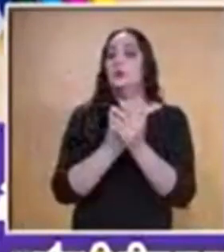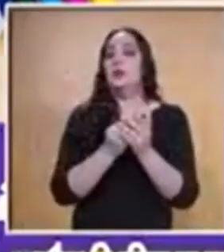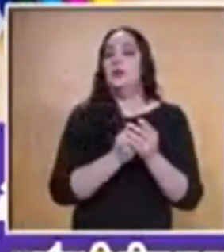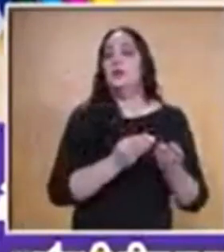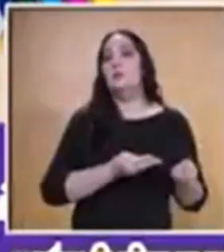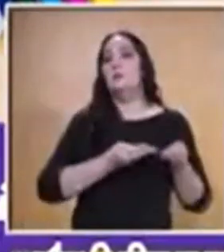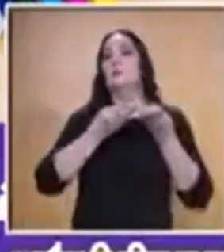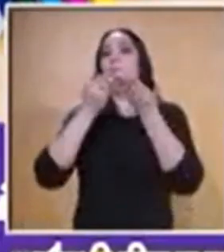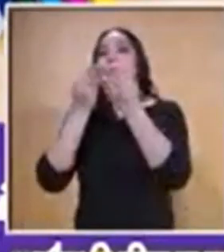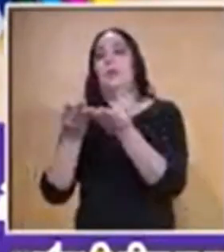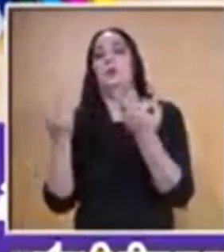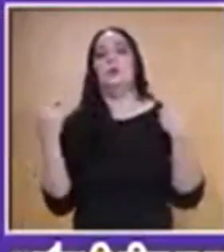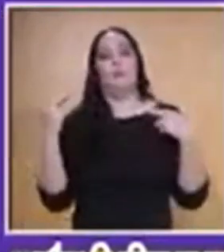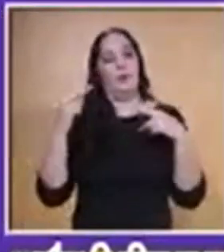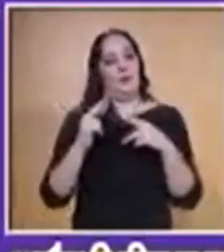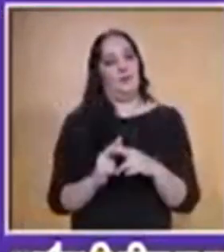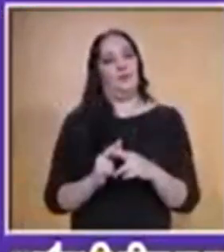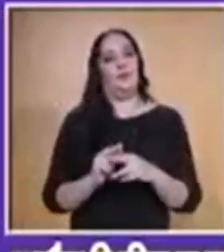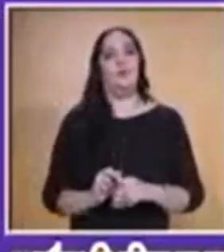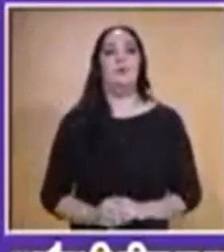los volvamos a ver en el salón de clases.